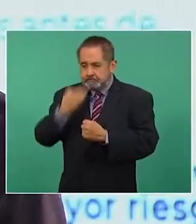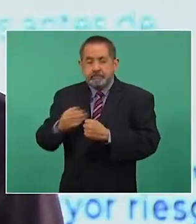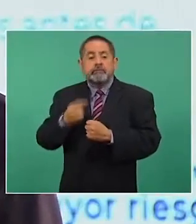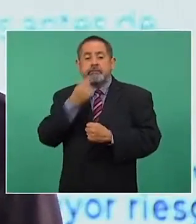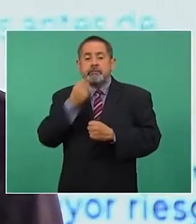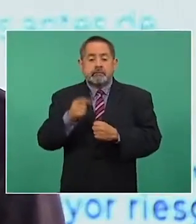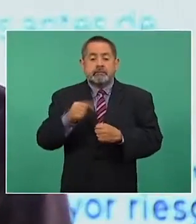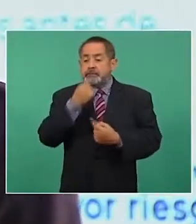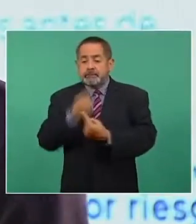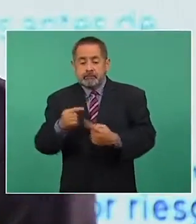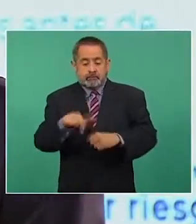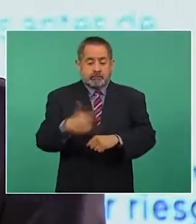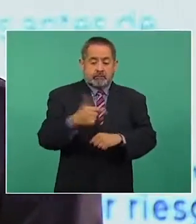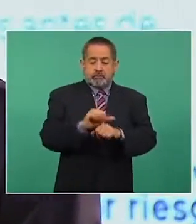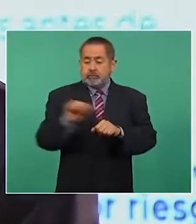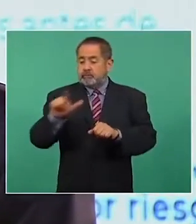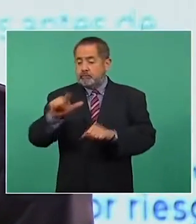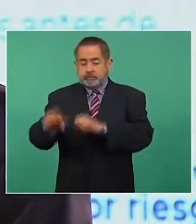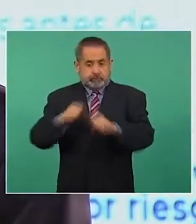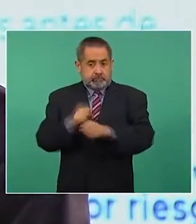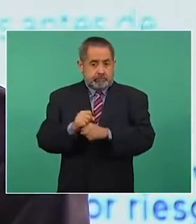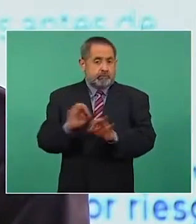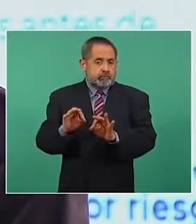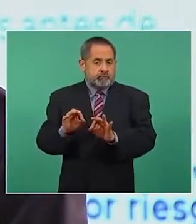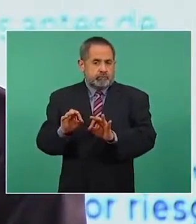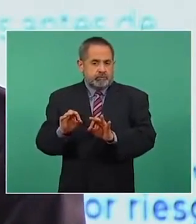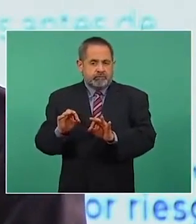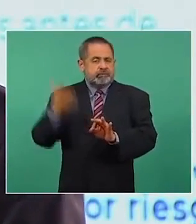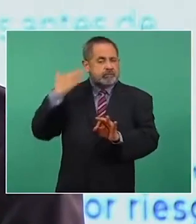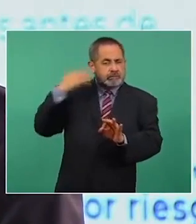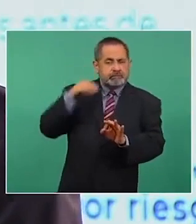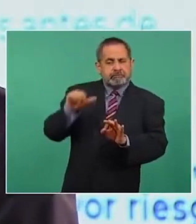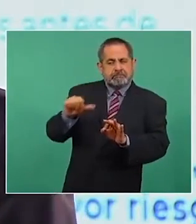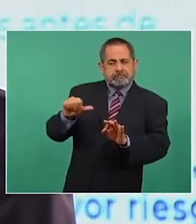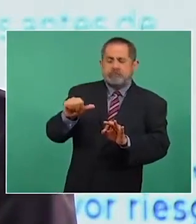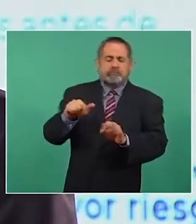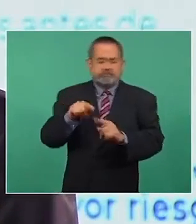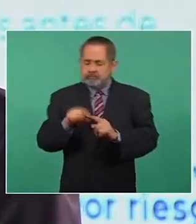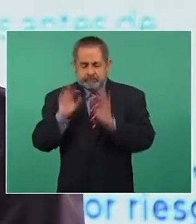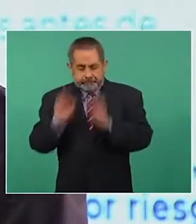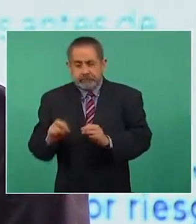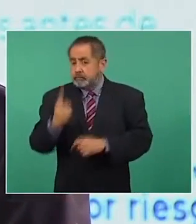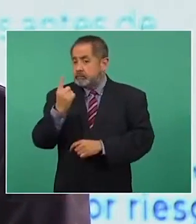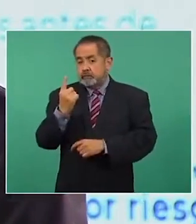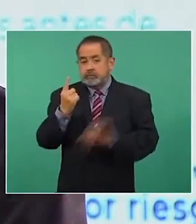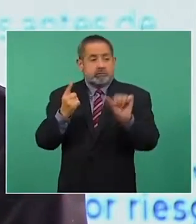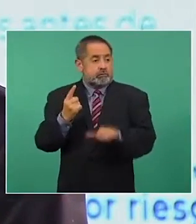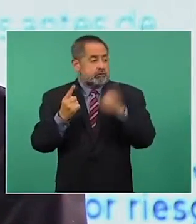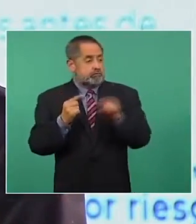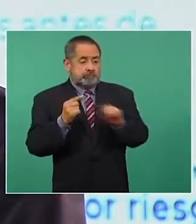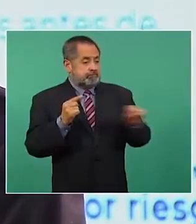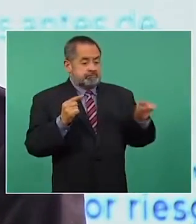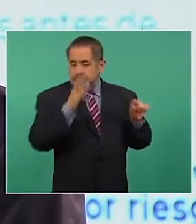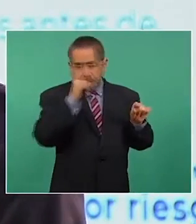vacunará a los menores en conferencia de prensa matutina del presidente lópez obrador el subsecretario indicó que en la primera